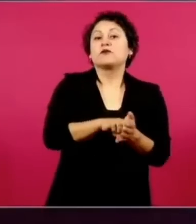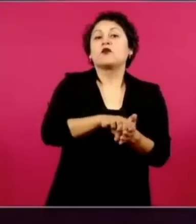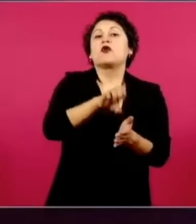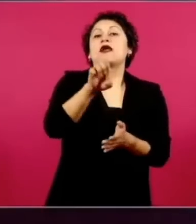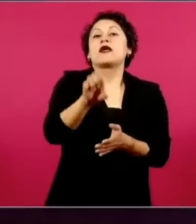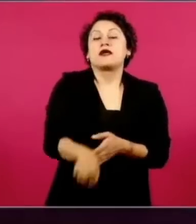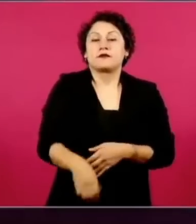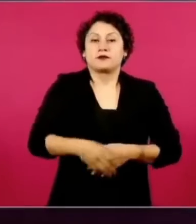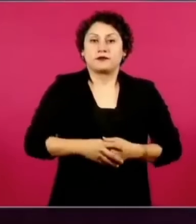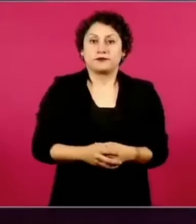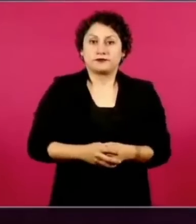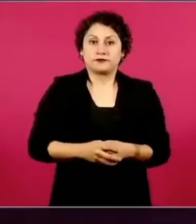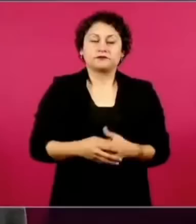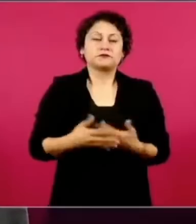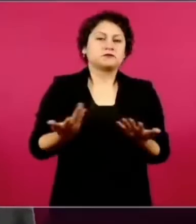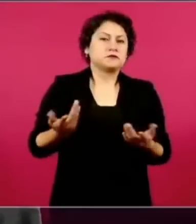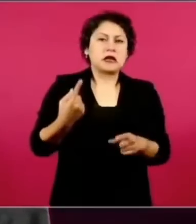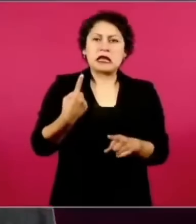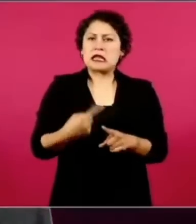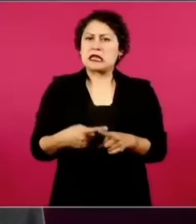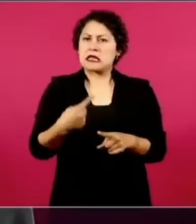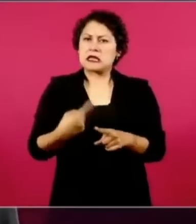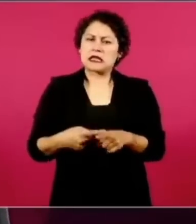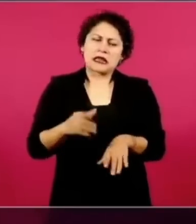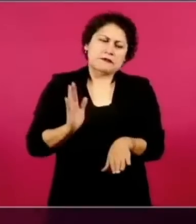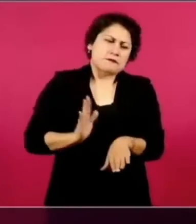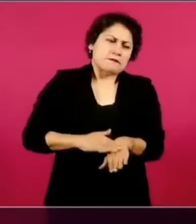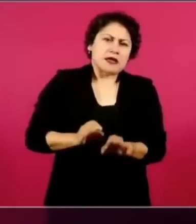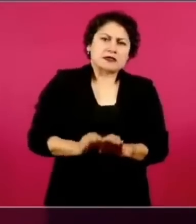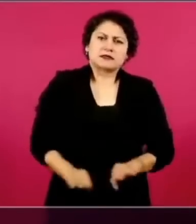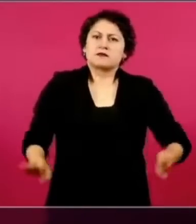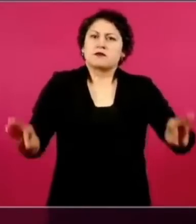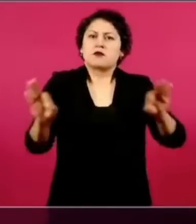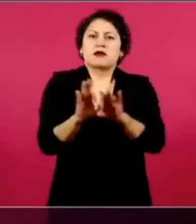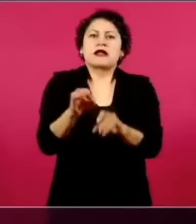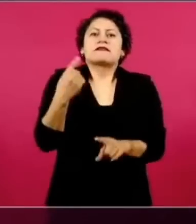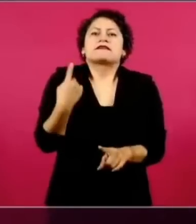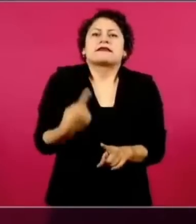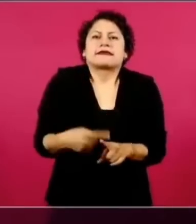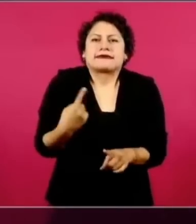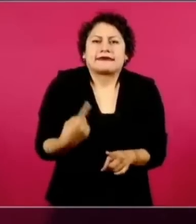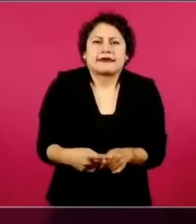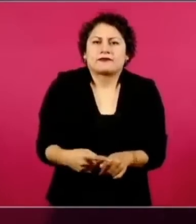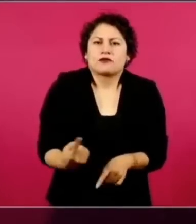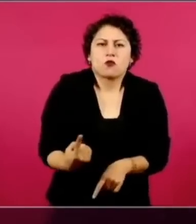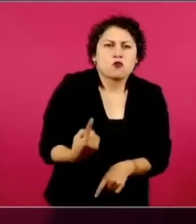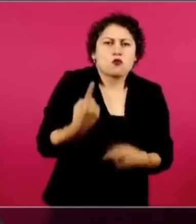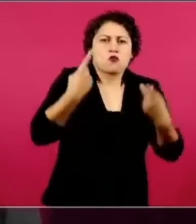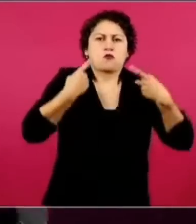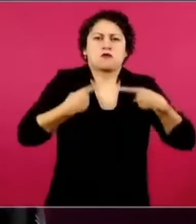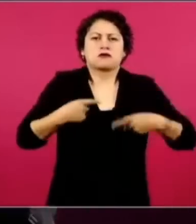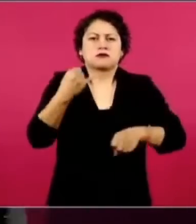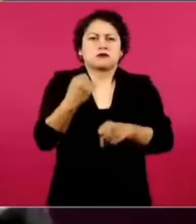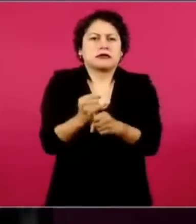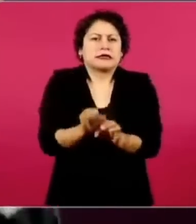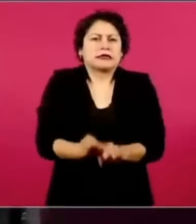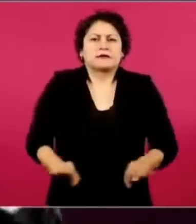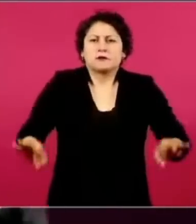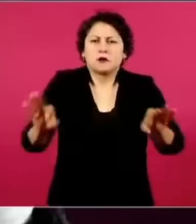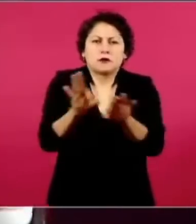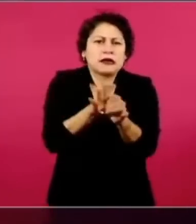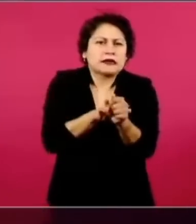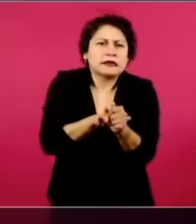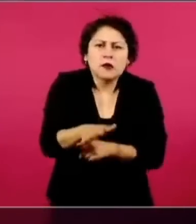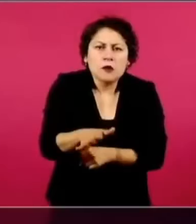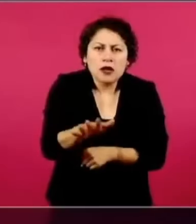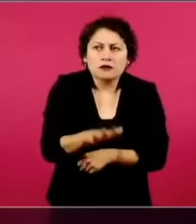principal, el protagonista principal de esta historia es nuestro pueblo, que eso hay que tenerlo siempre muy